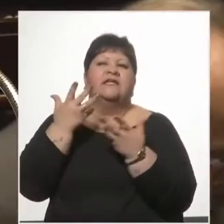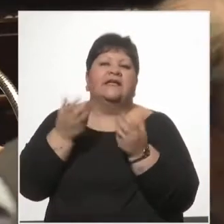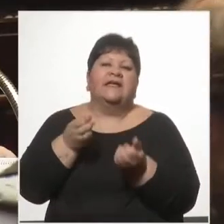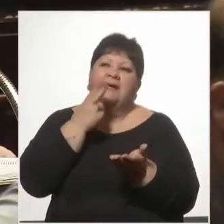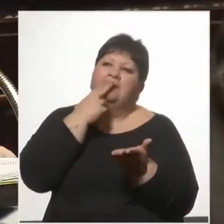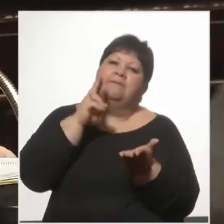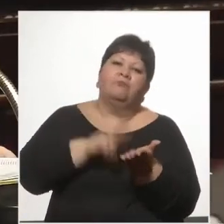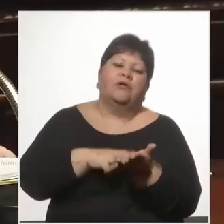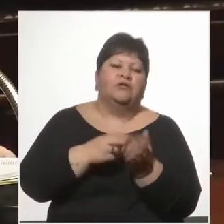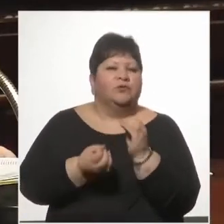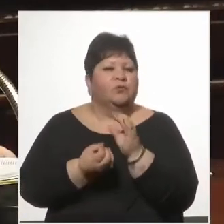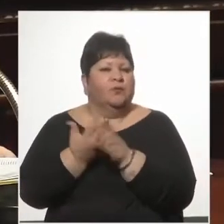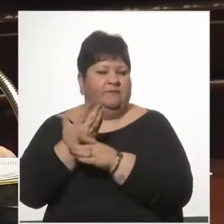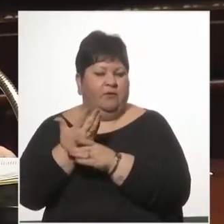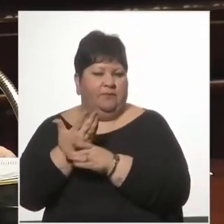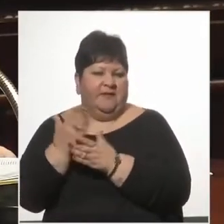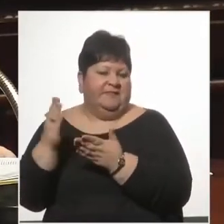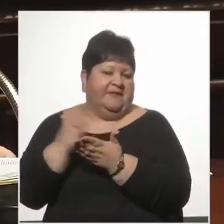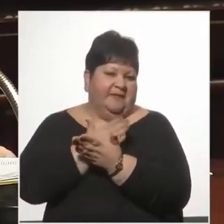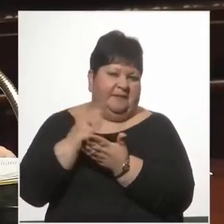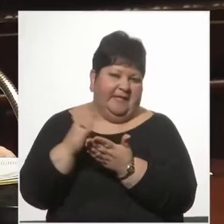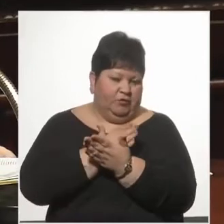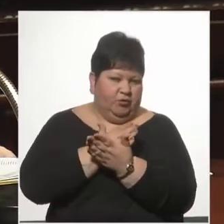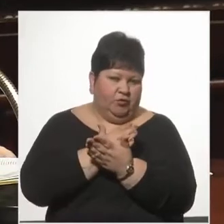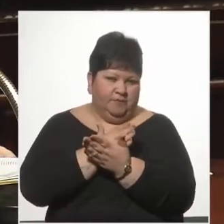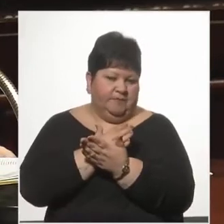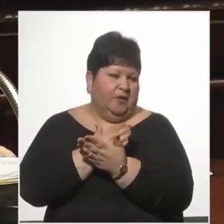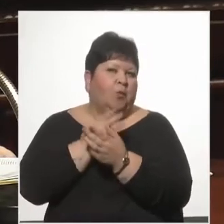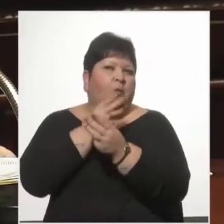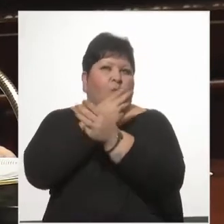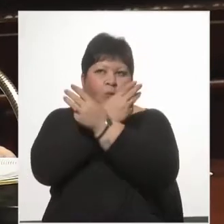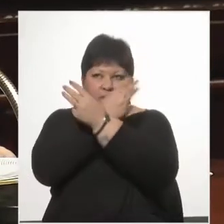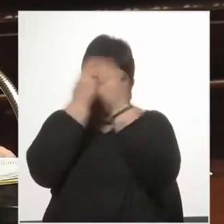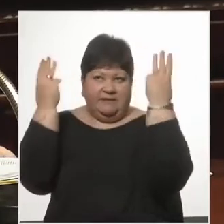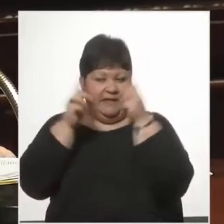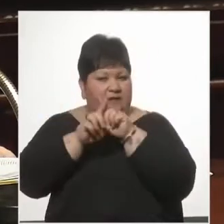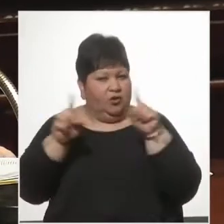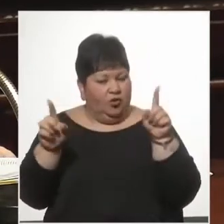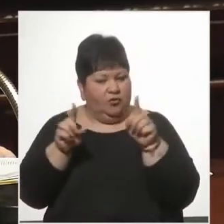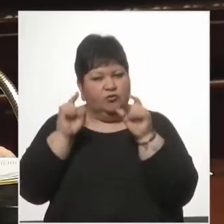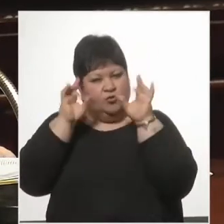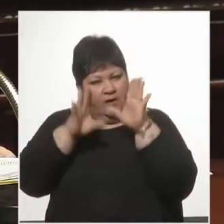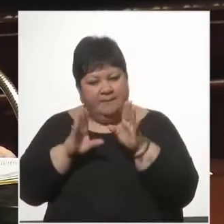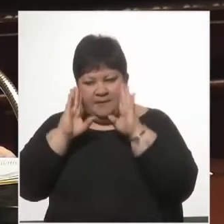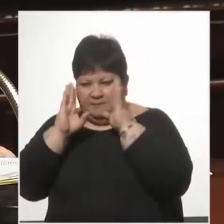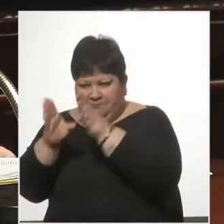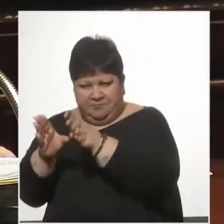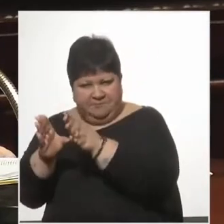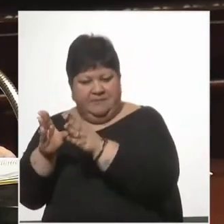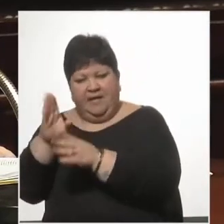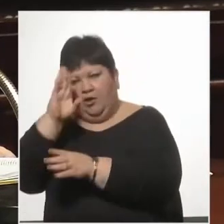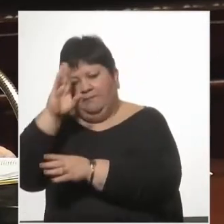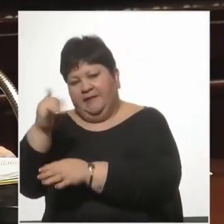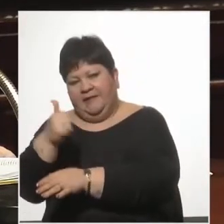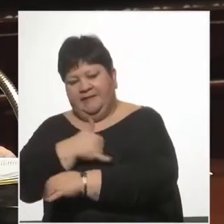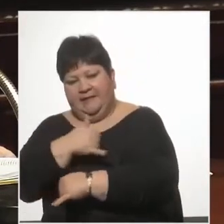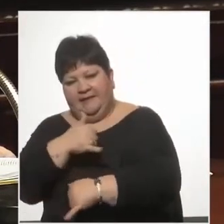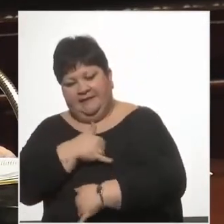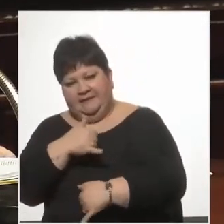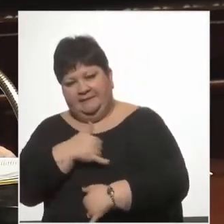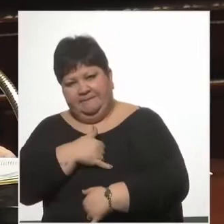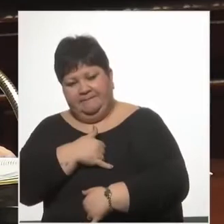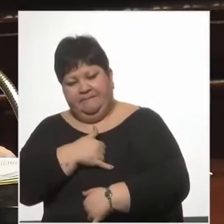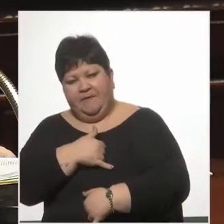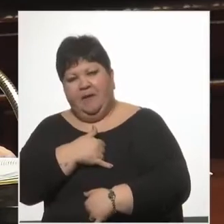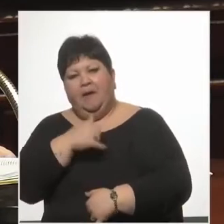discriminatorio e inconstitucional. No era universal, sino de carácter exclusivo para los militares. Murro y Menéndez piden